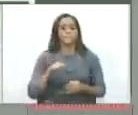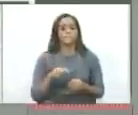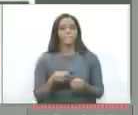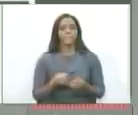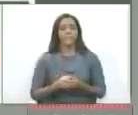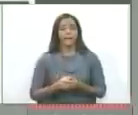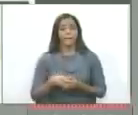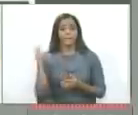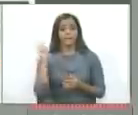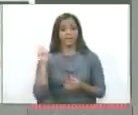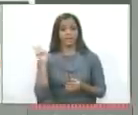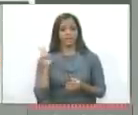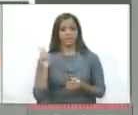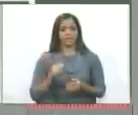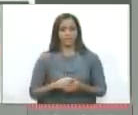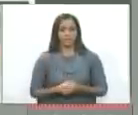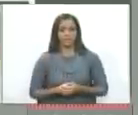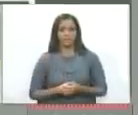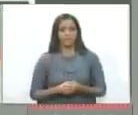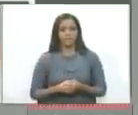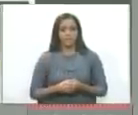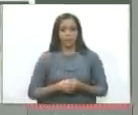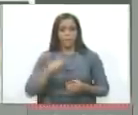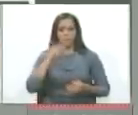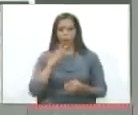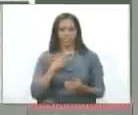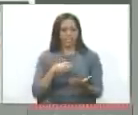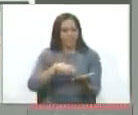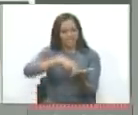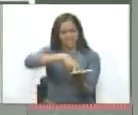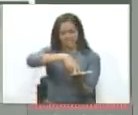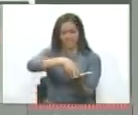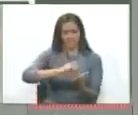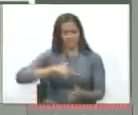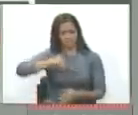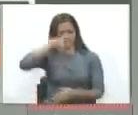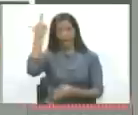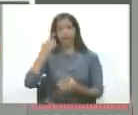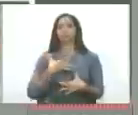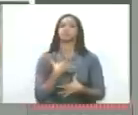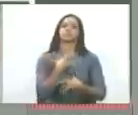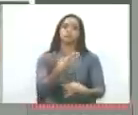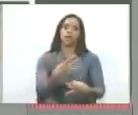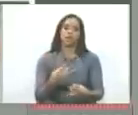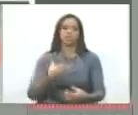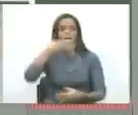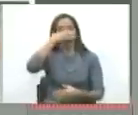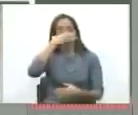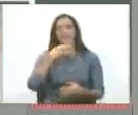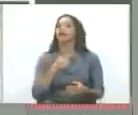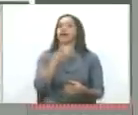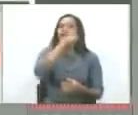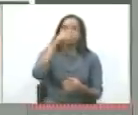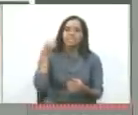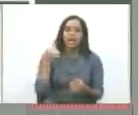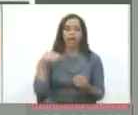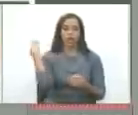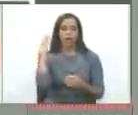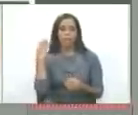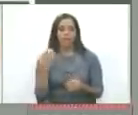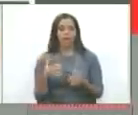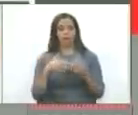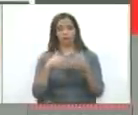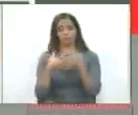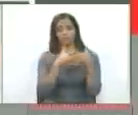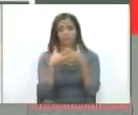un dirigente político que fuera tan arrastrado a los intereses del narcotráfico colombiano y del imperialismo